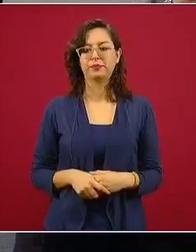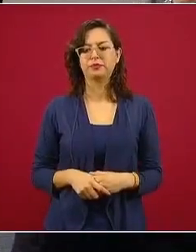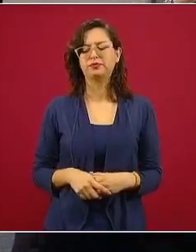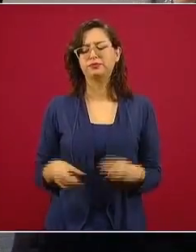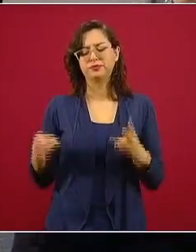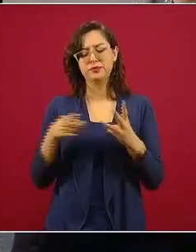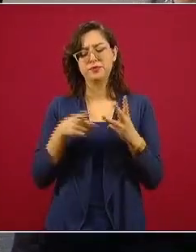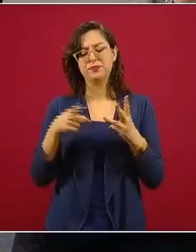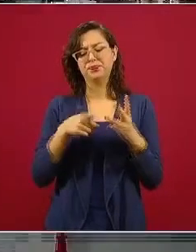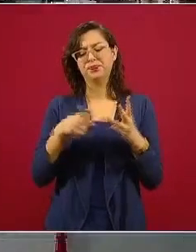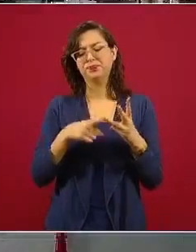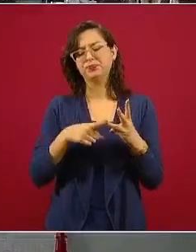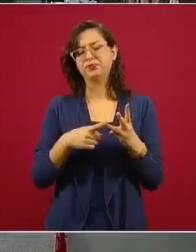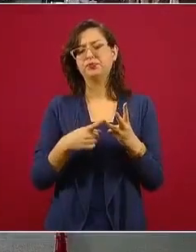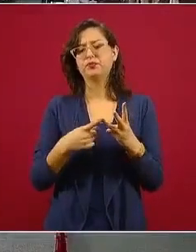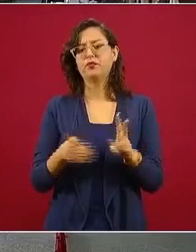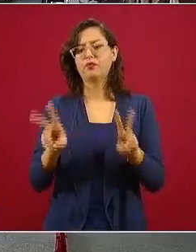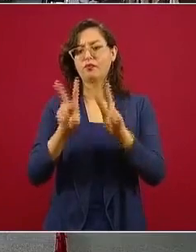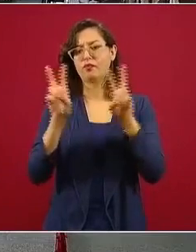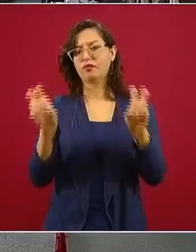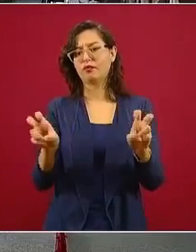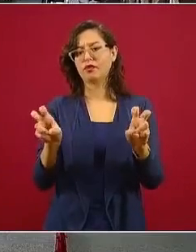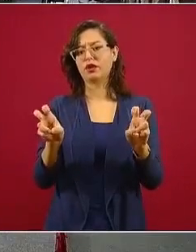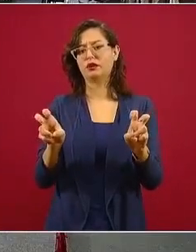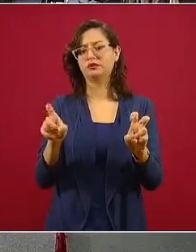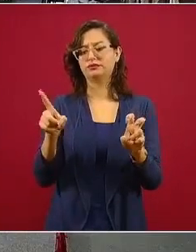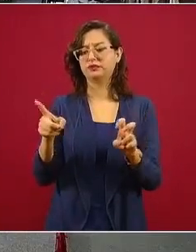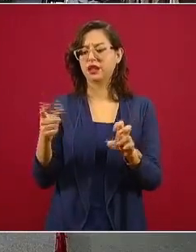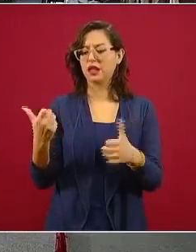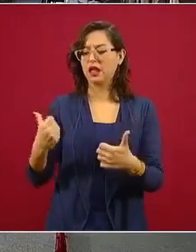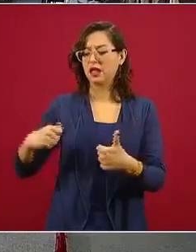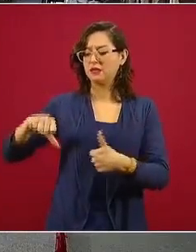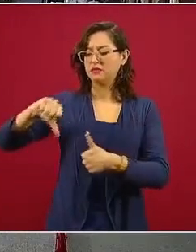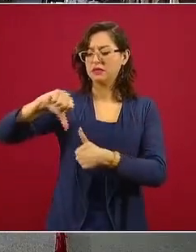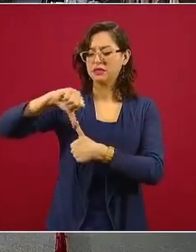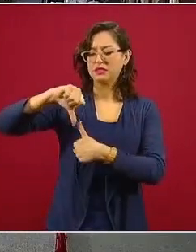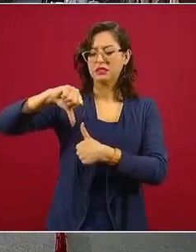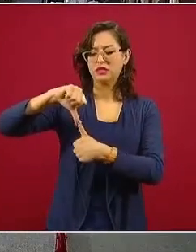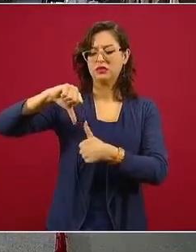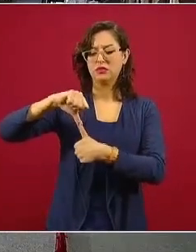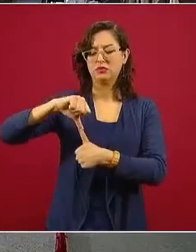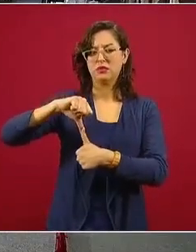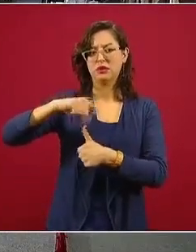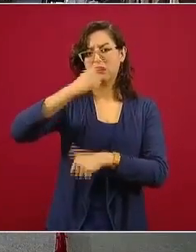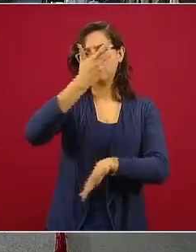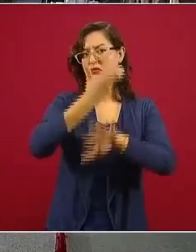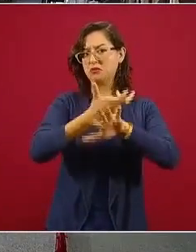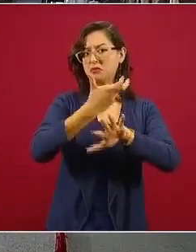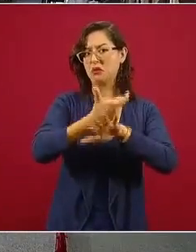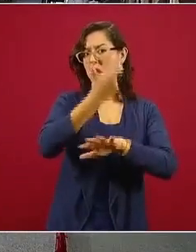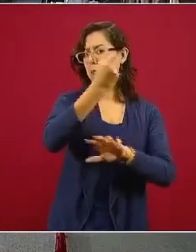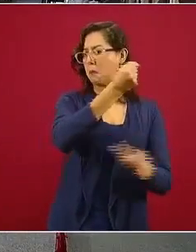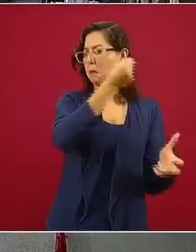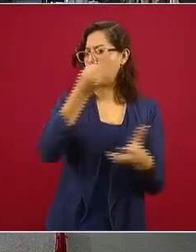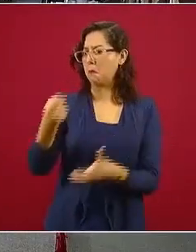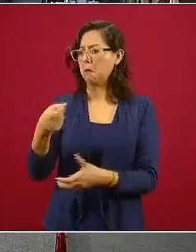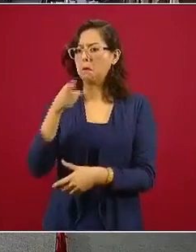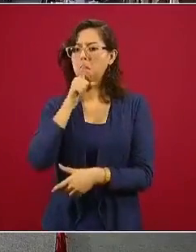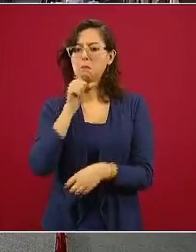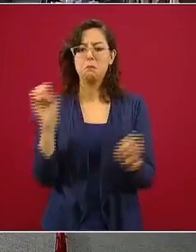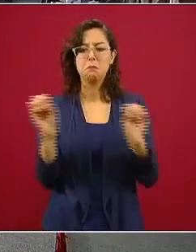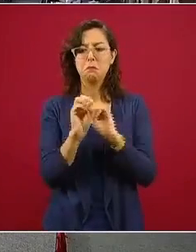presidente, que no se enviaron a Centroamérica y que México sí cumplió va a tocar el tema usted? Vamos a